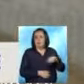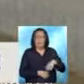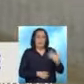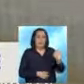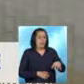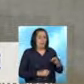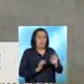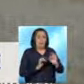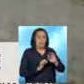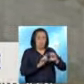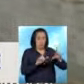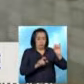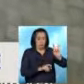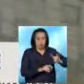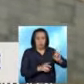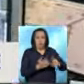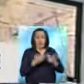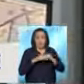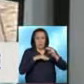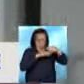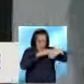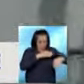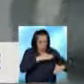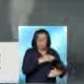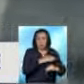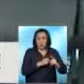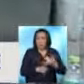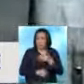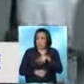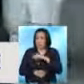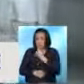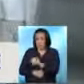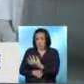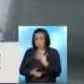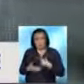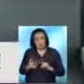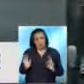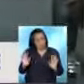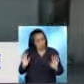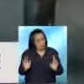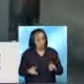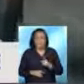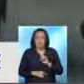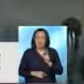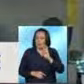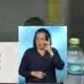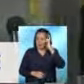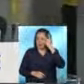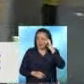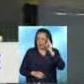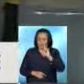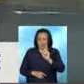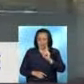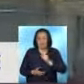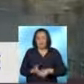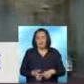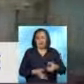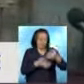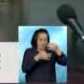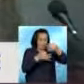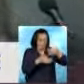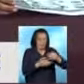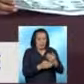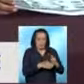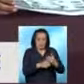en obras para la Costa Verde. Según él, todo se trata solo de una confusión en las partidas